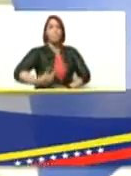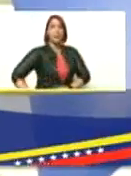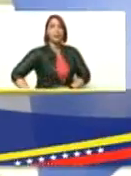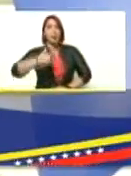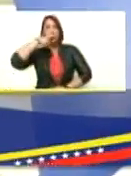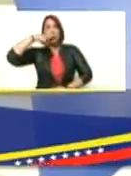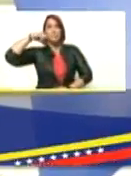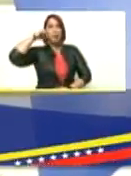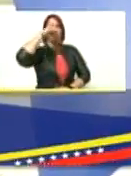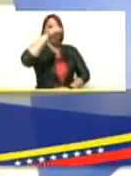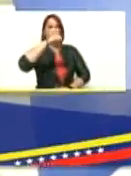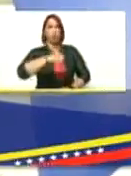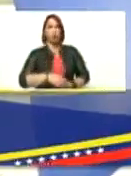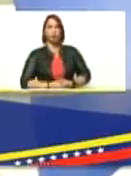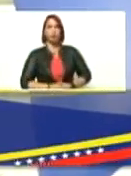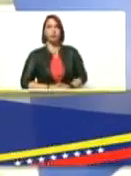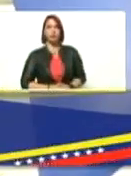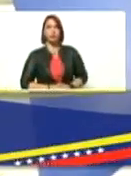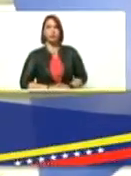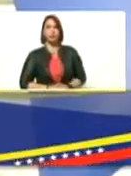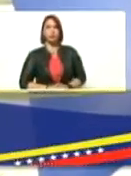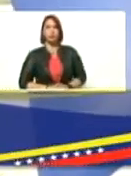Nicolás Maduro Moros.